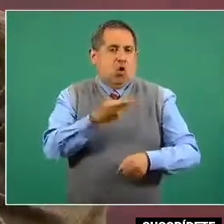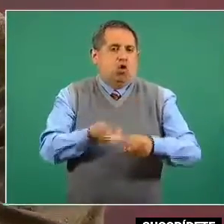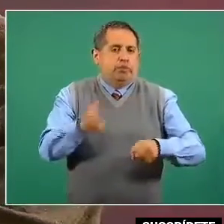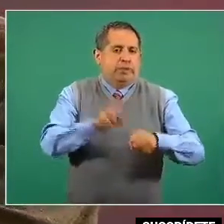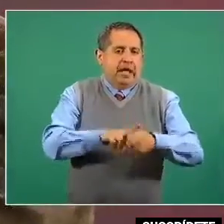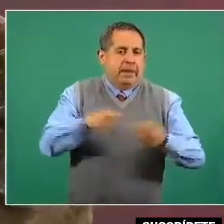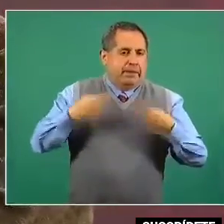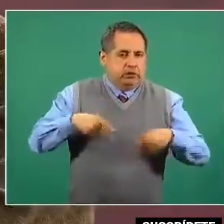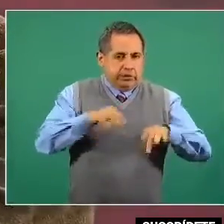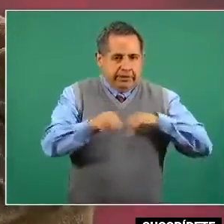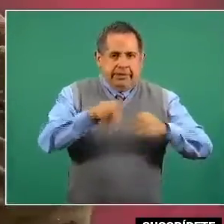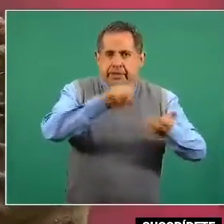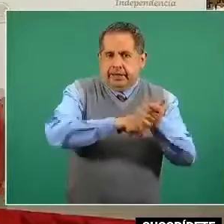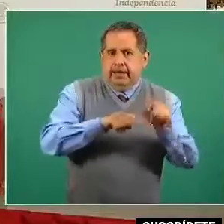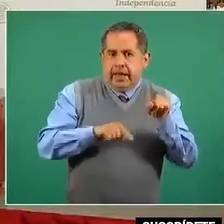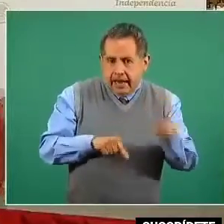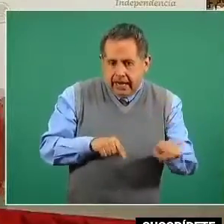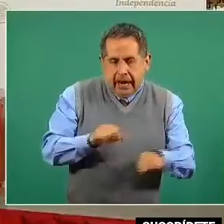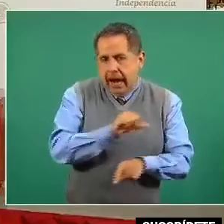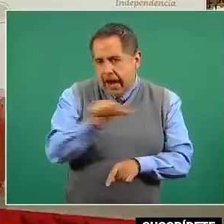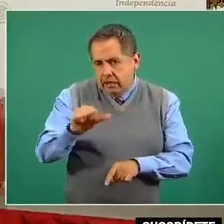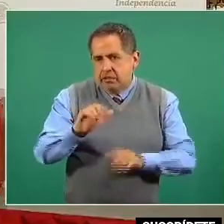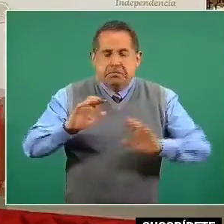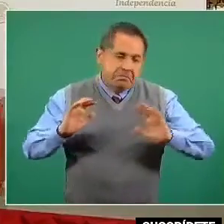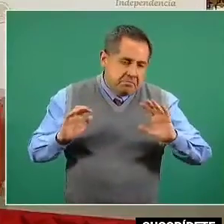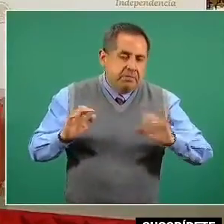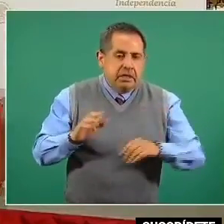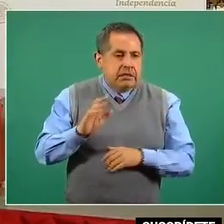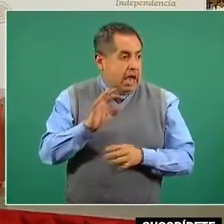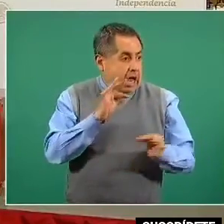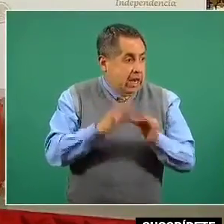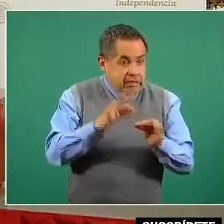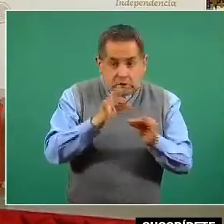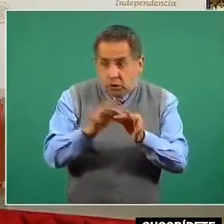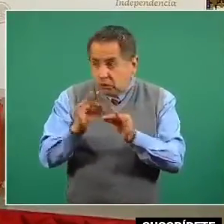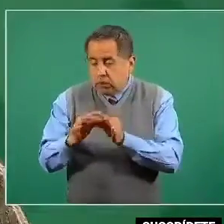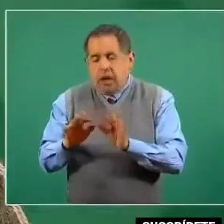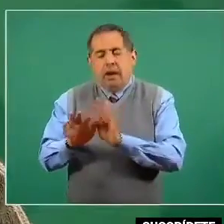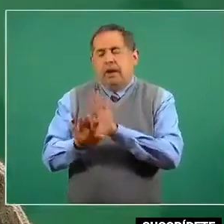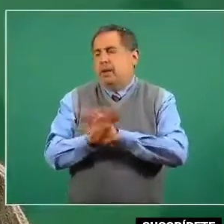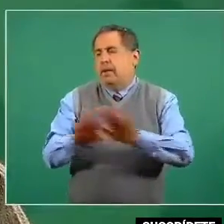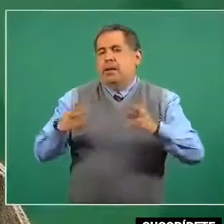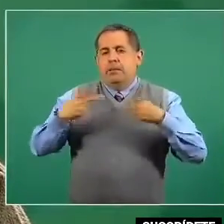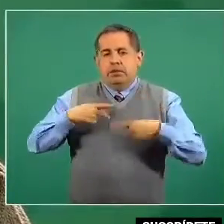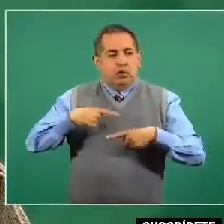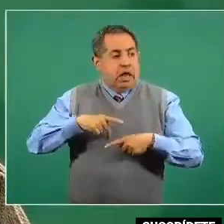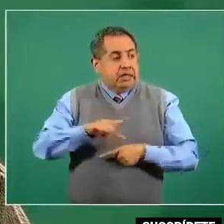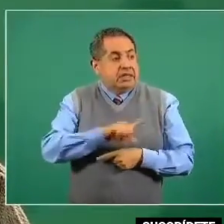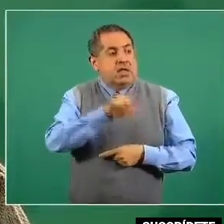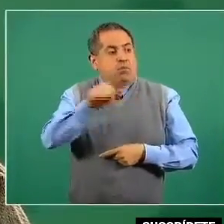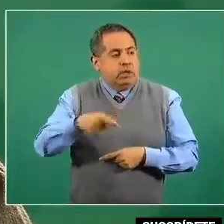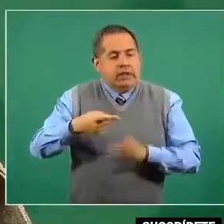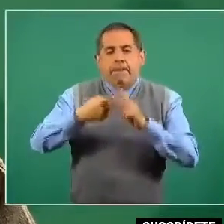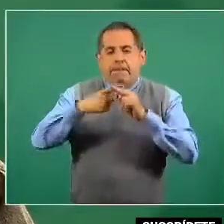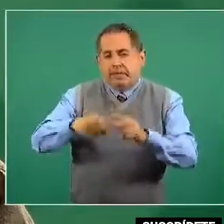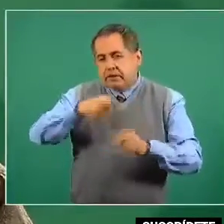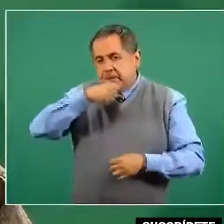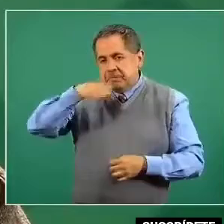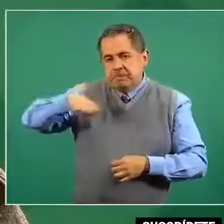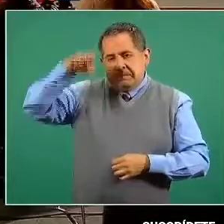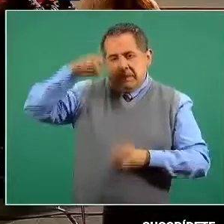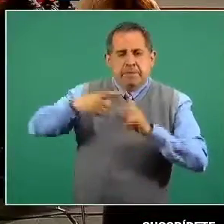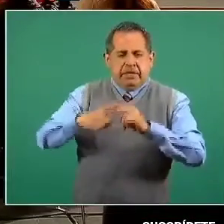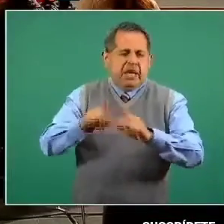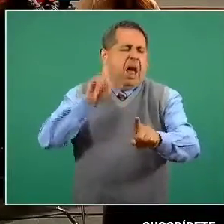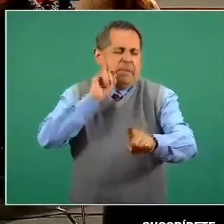se empezará a empalmar la vacunación de personas adultas mayores. Eso lo comentaremos a